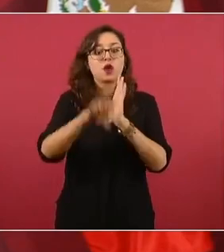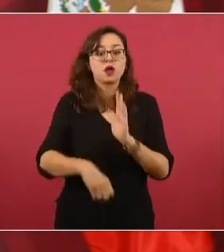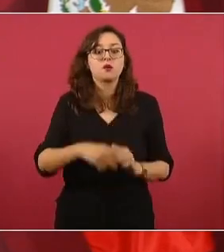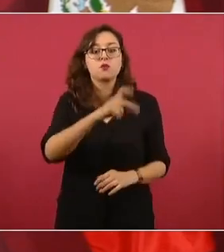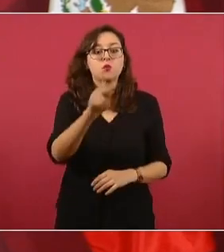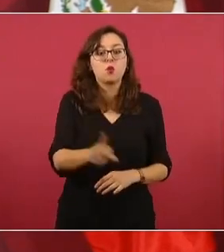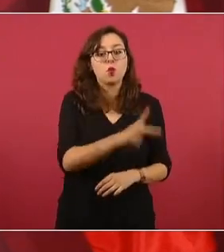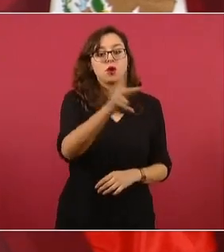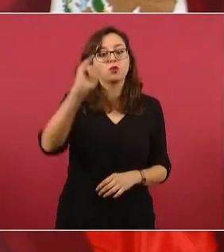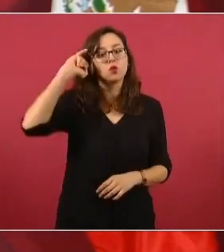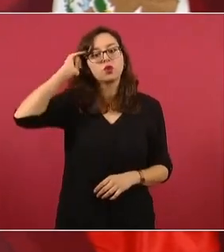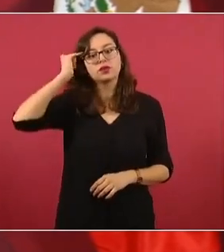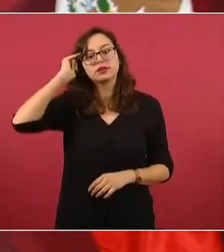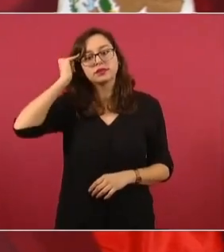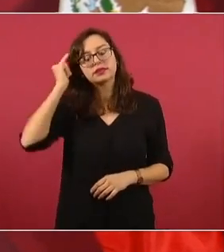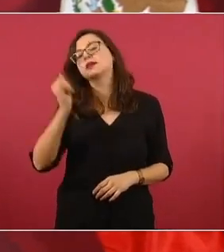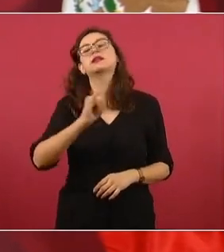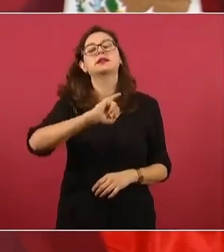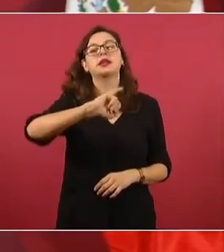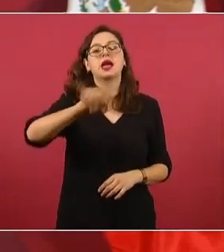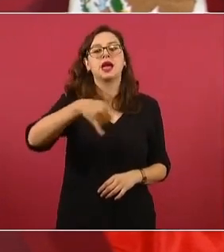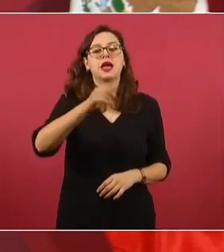les